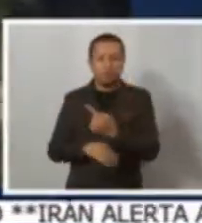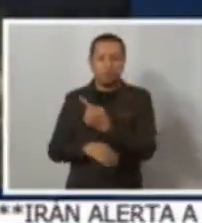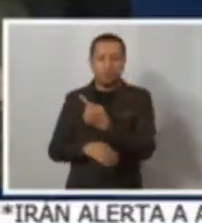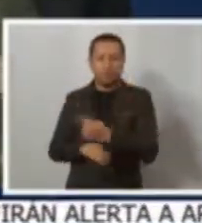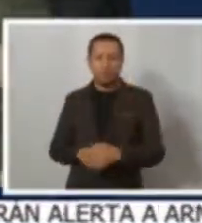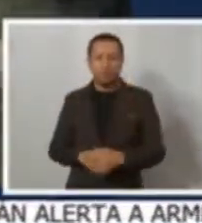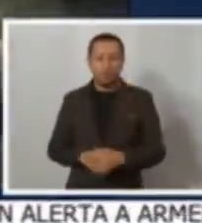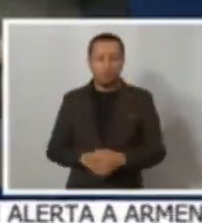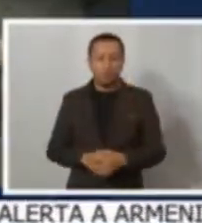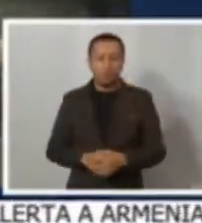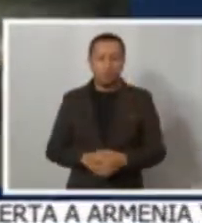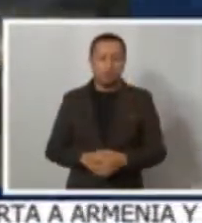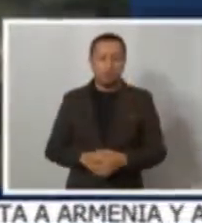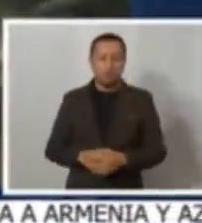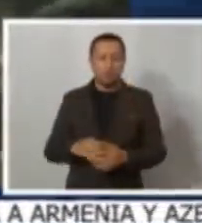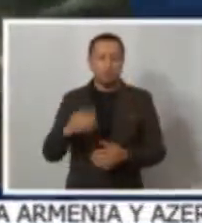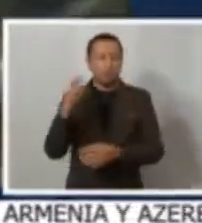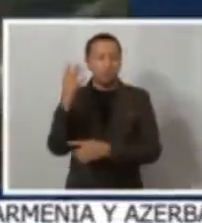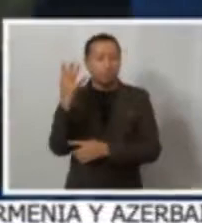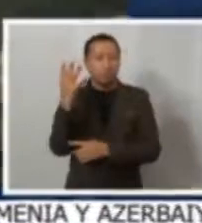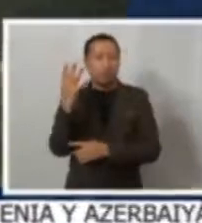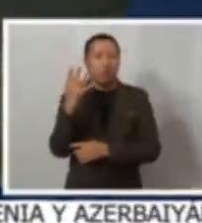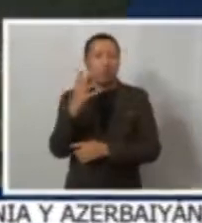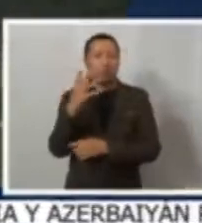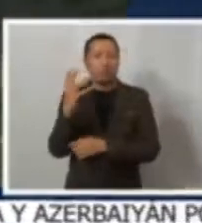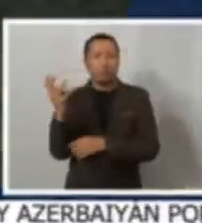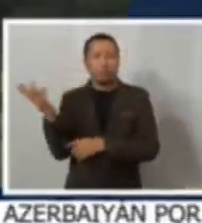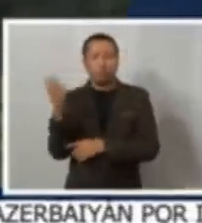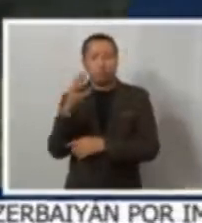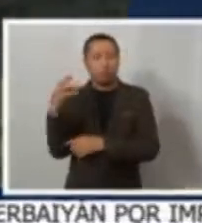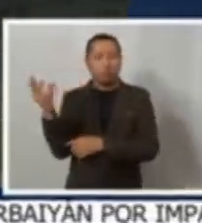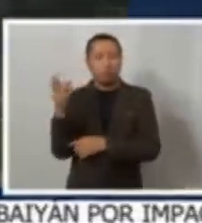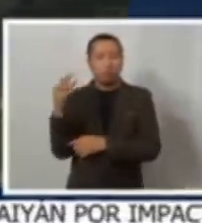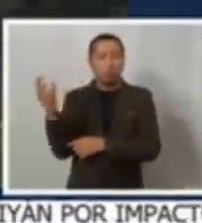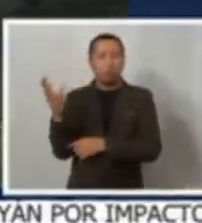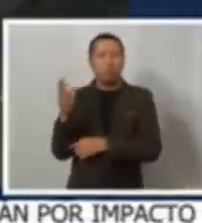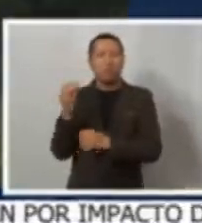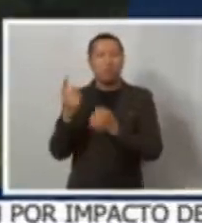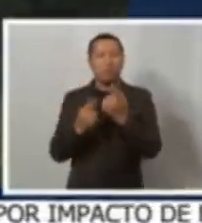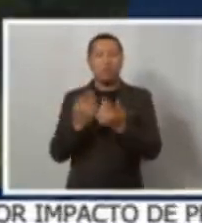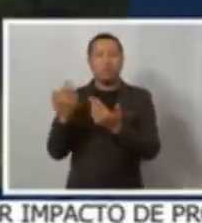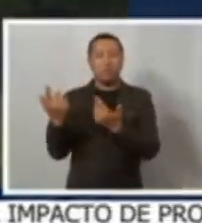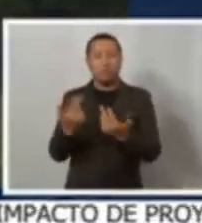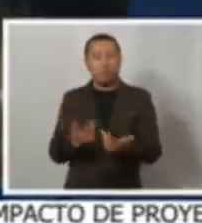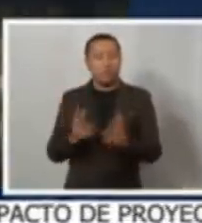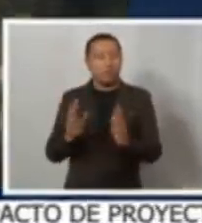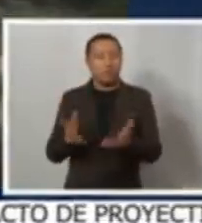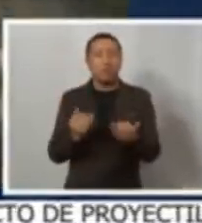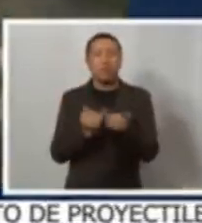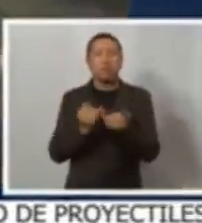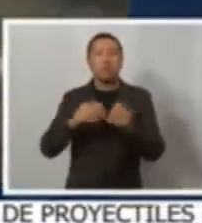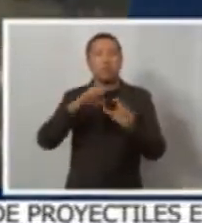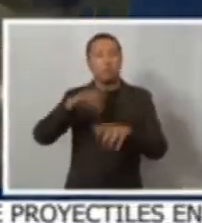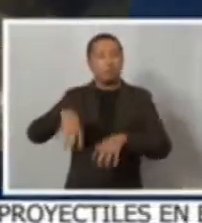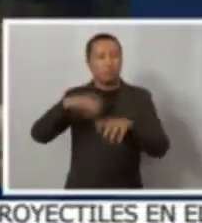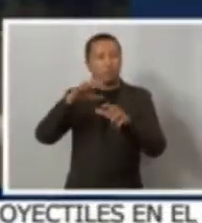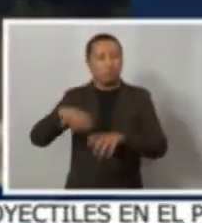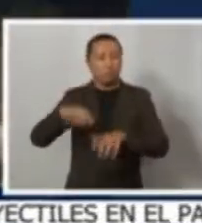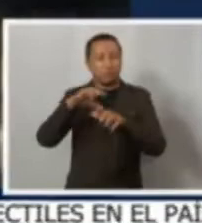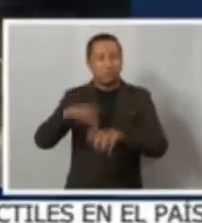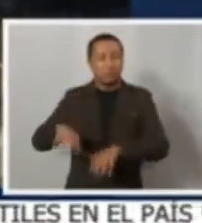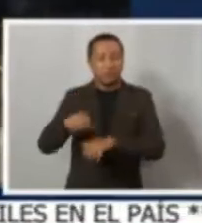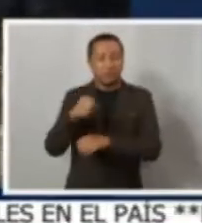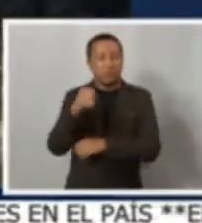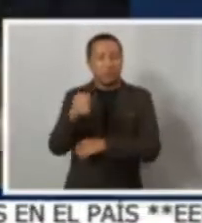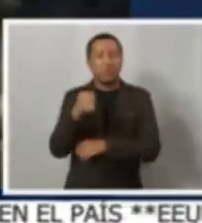ramas también ya se ven sobre el suelo. Siguen las lluvias, no tan fuertes en este momento, sin embargo, pues